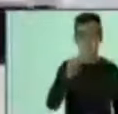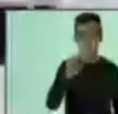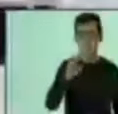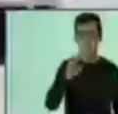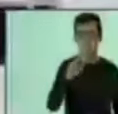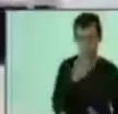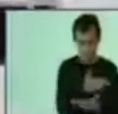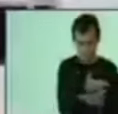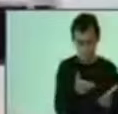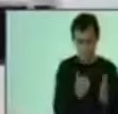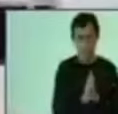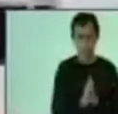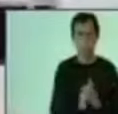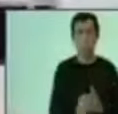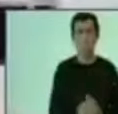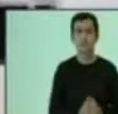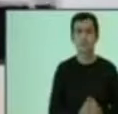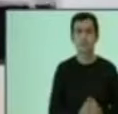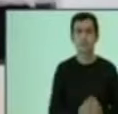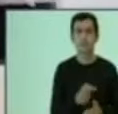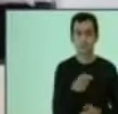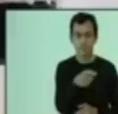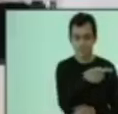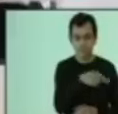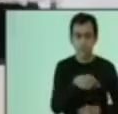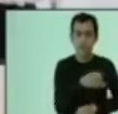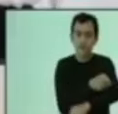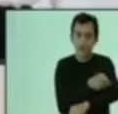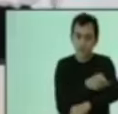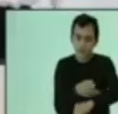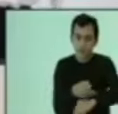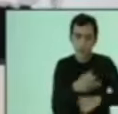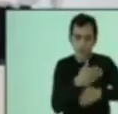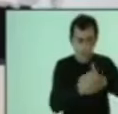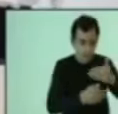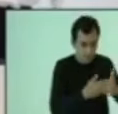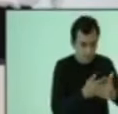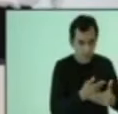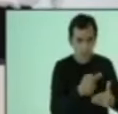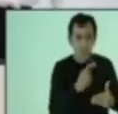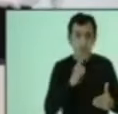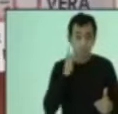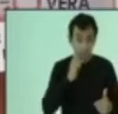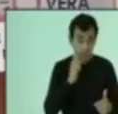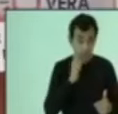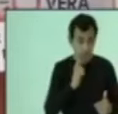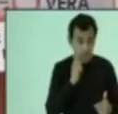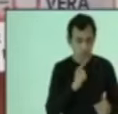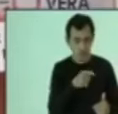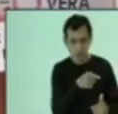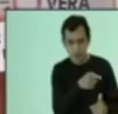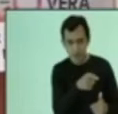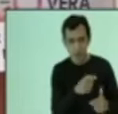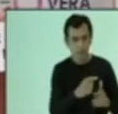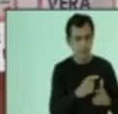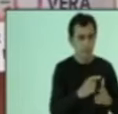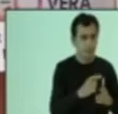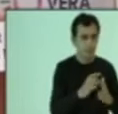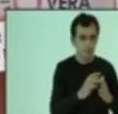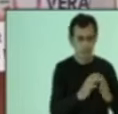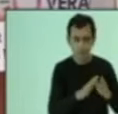favor. Dentro del área de familia y desarrollo social, creemos que la mujer ha tenido una participación